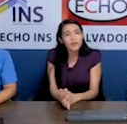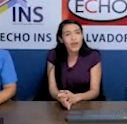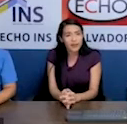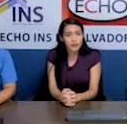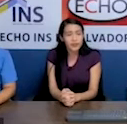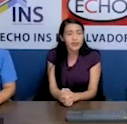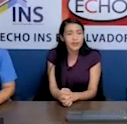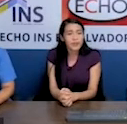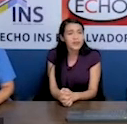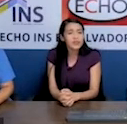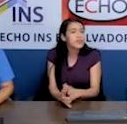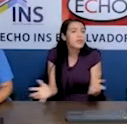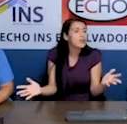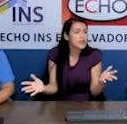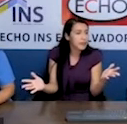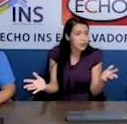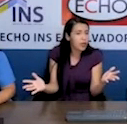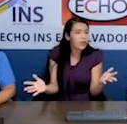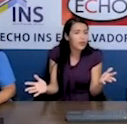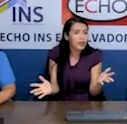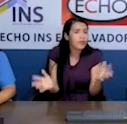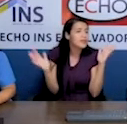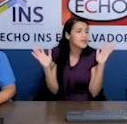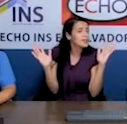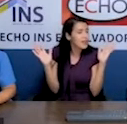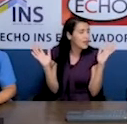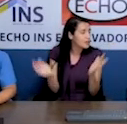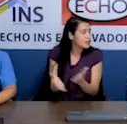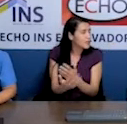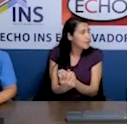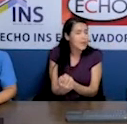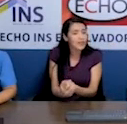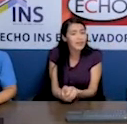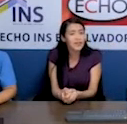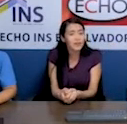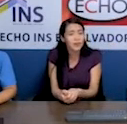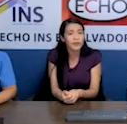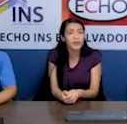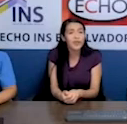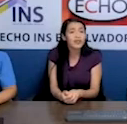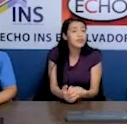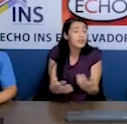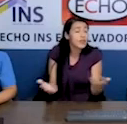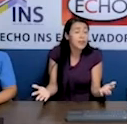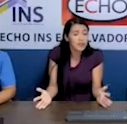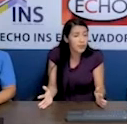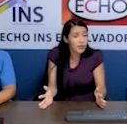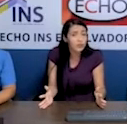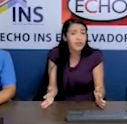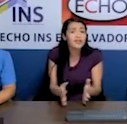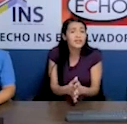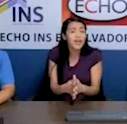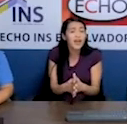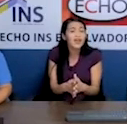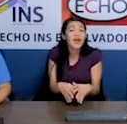¿Qué nos va a ayudar? Porque de repente no tenemos también todo. El gol estándar es la resonancia magnética, pero no siempre